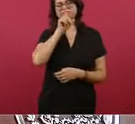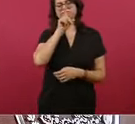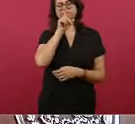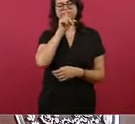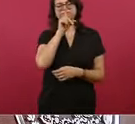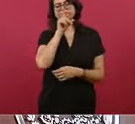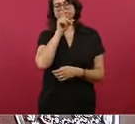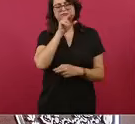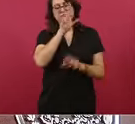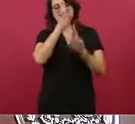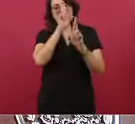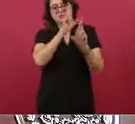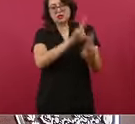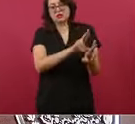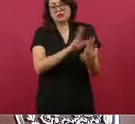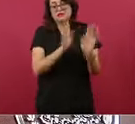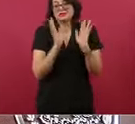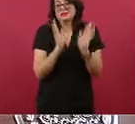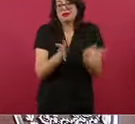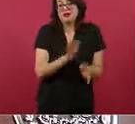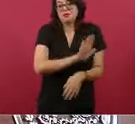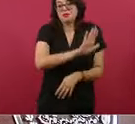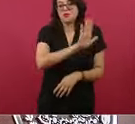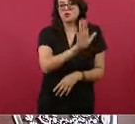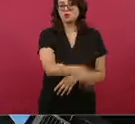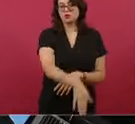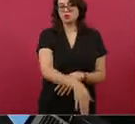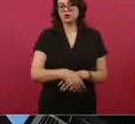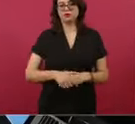Menos si he finado.